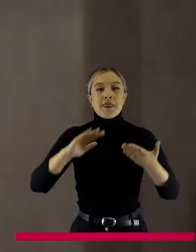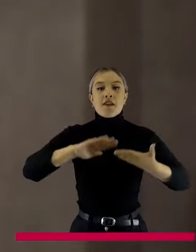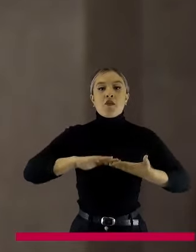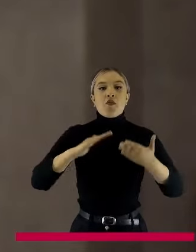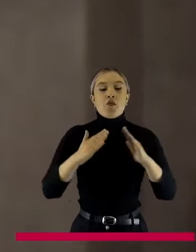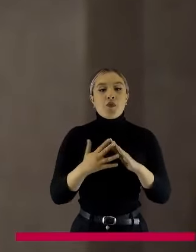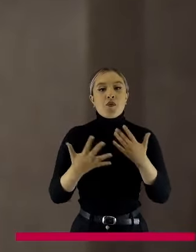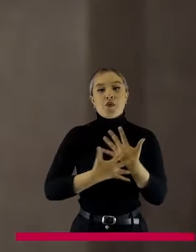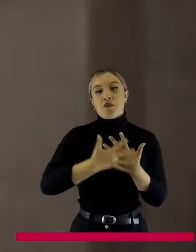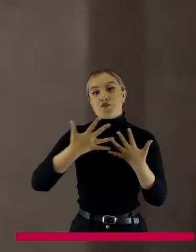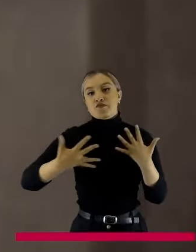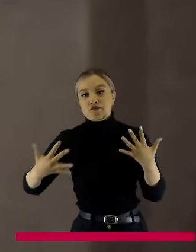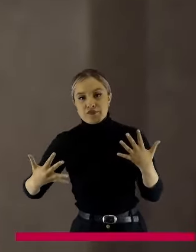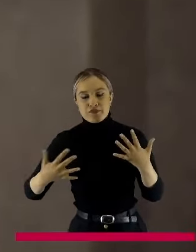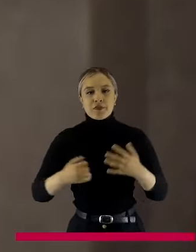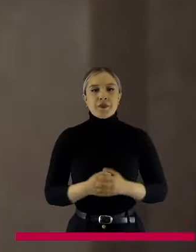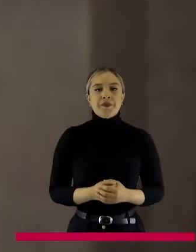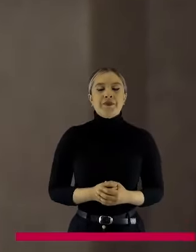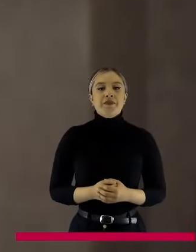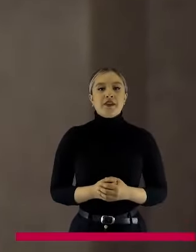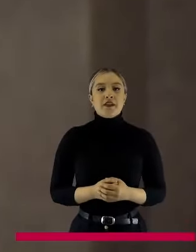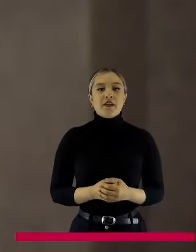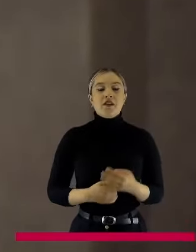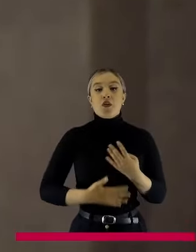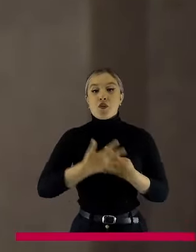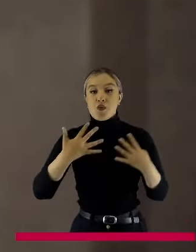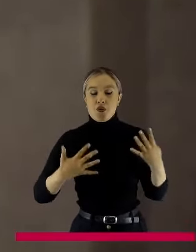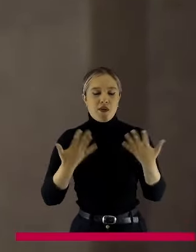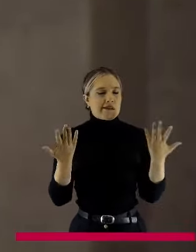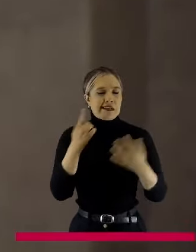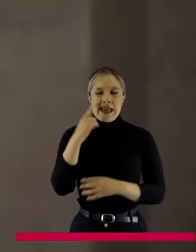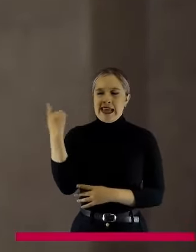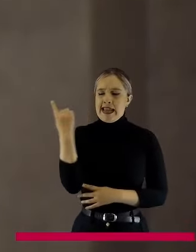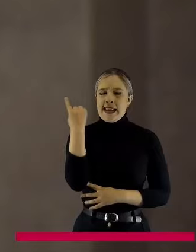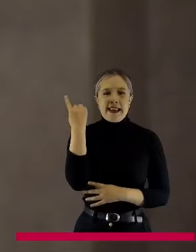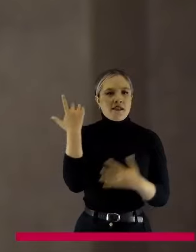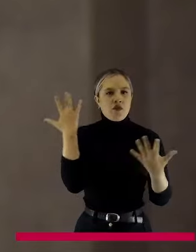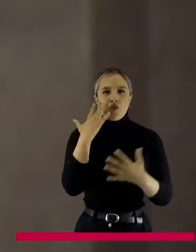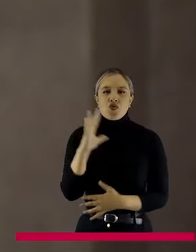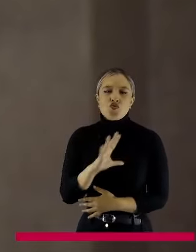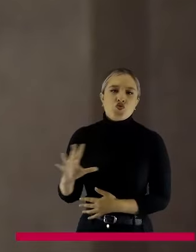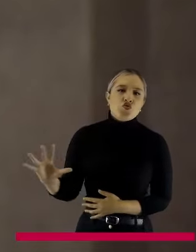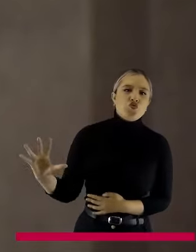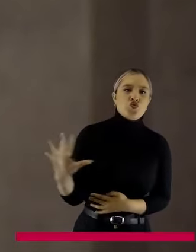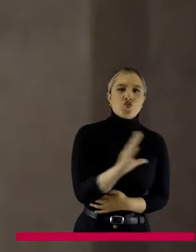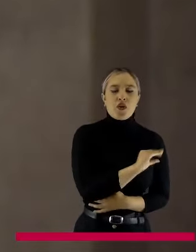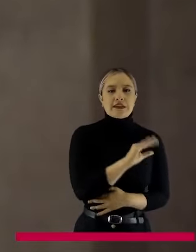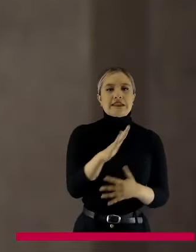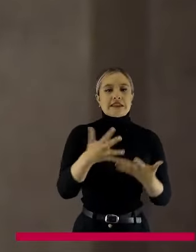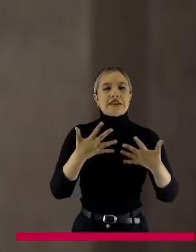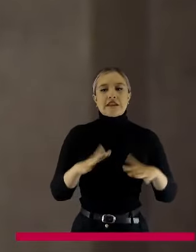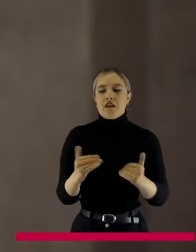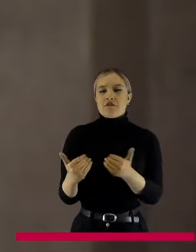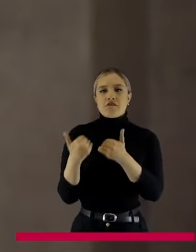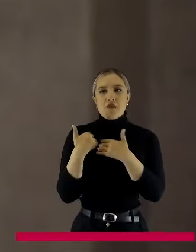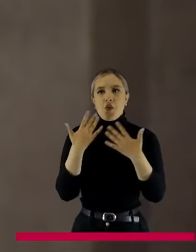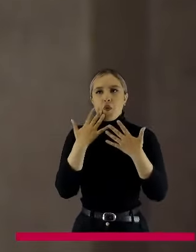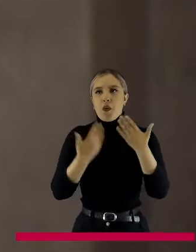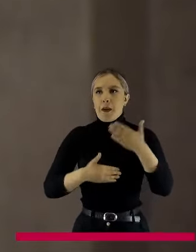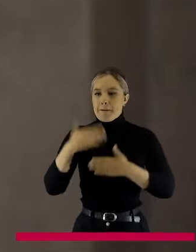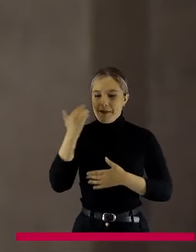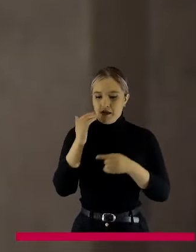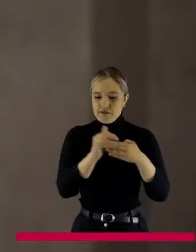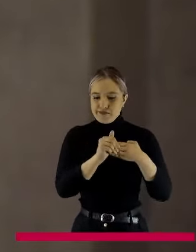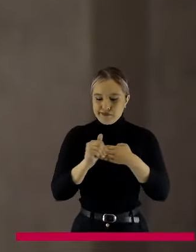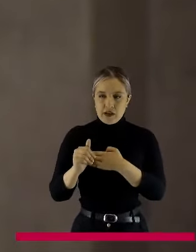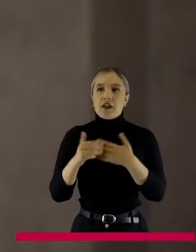comunidad LGBTIQ+, y en general a todos los que asumieron esta ruta, a todos